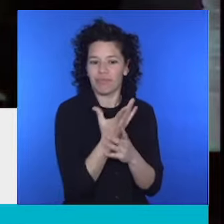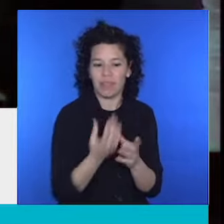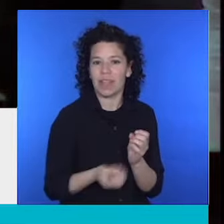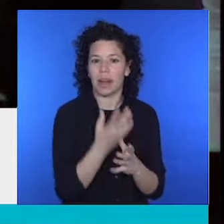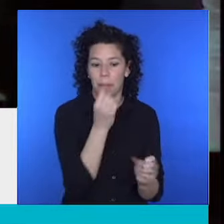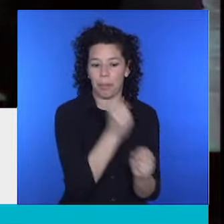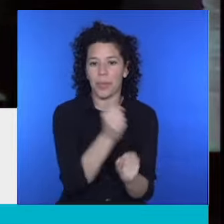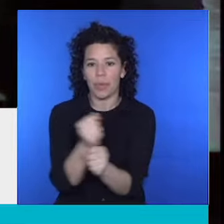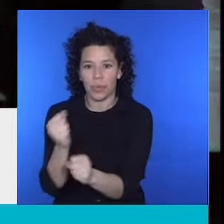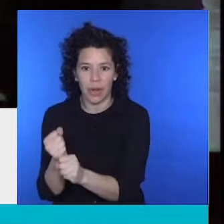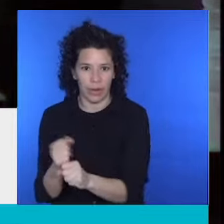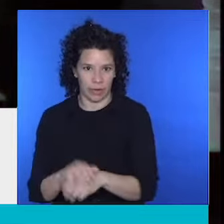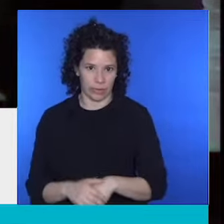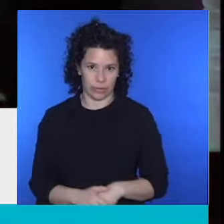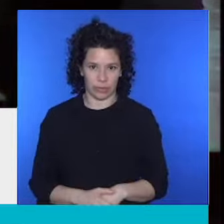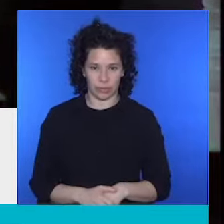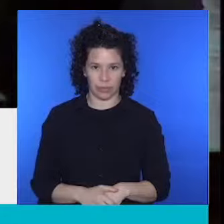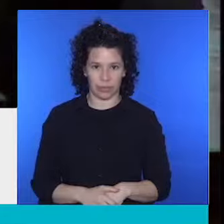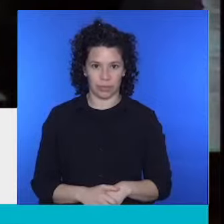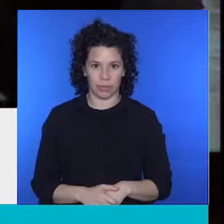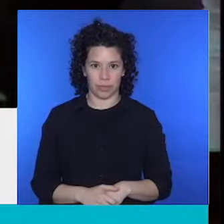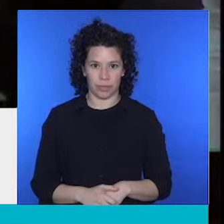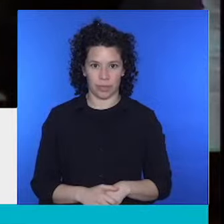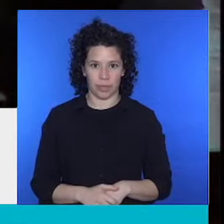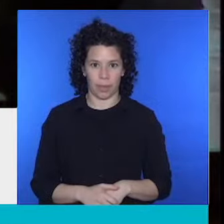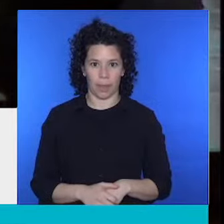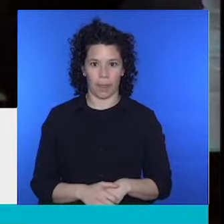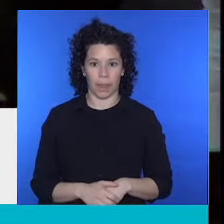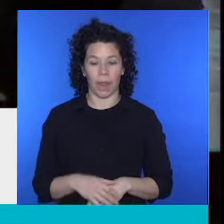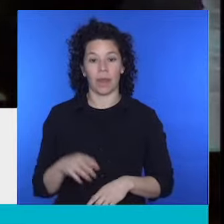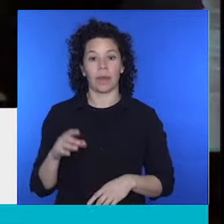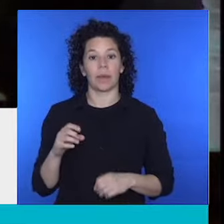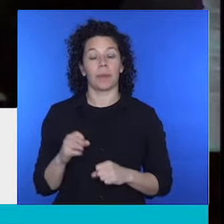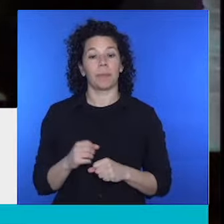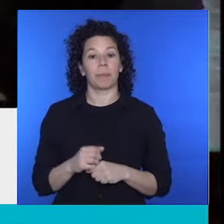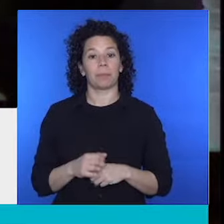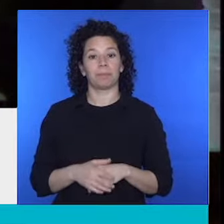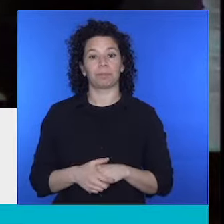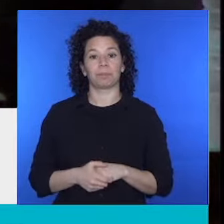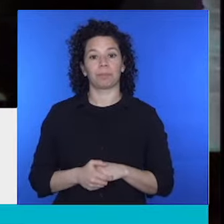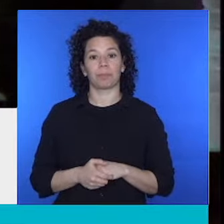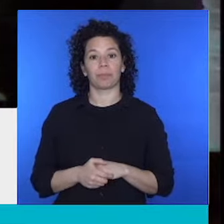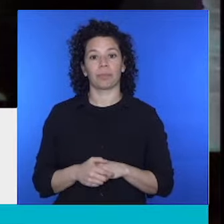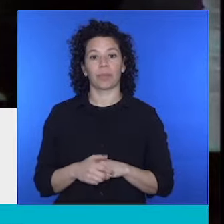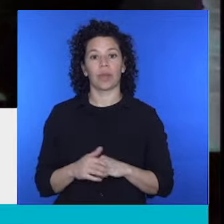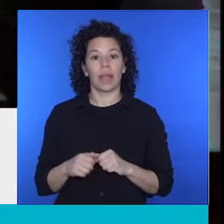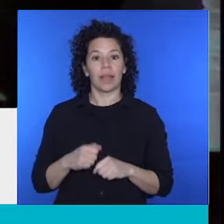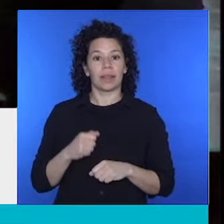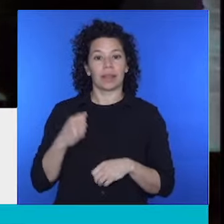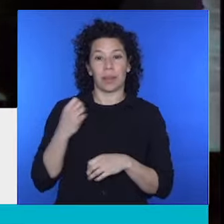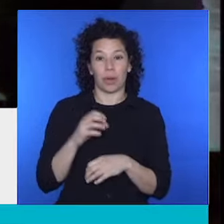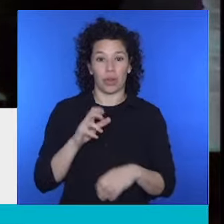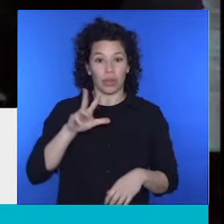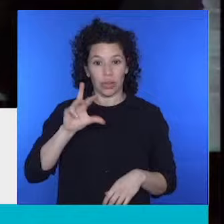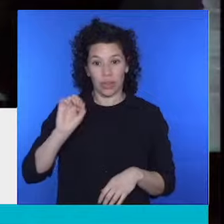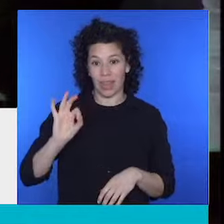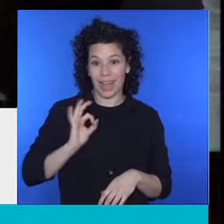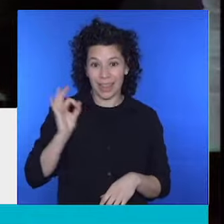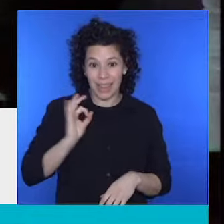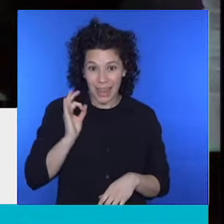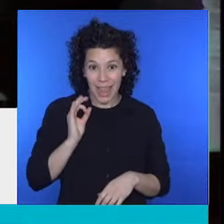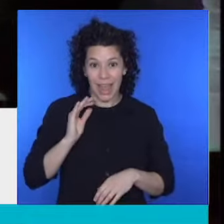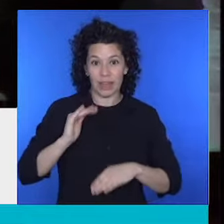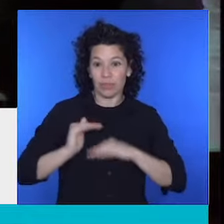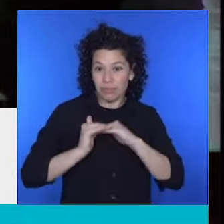este proyecto se garantiza al menos digamos hasta perdón eh Hasta por 30 años estabilidad